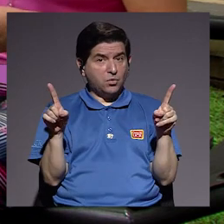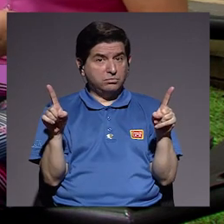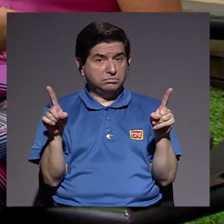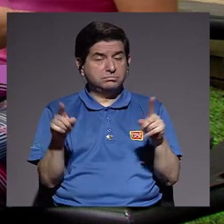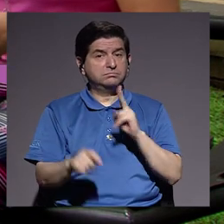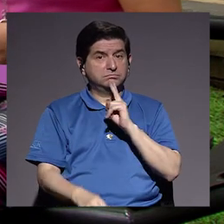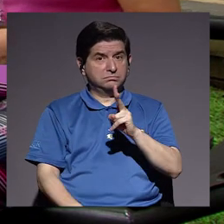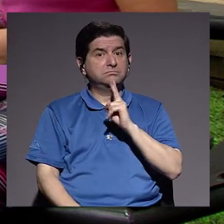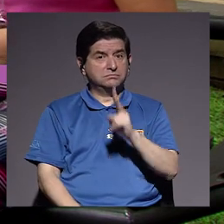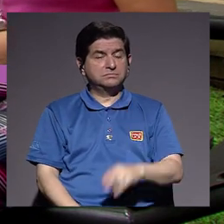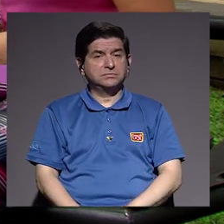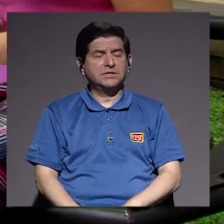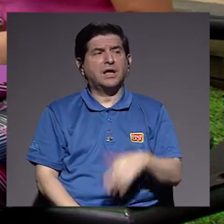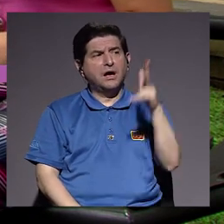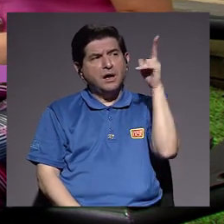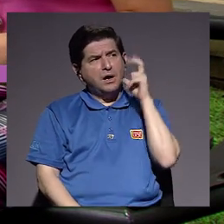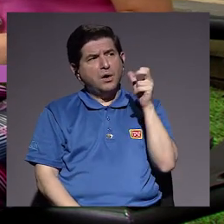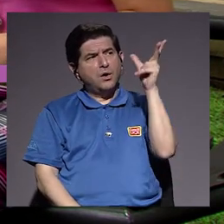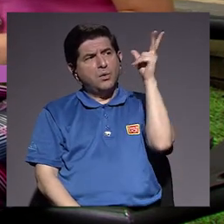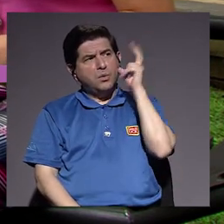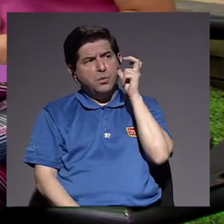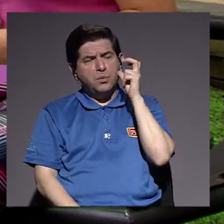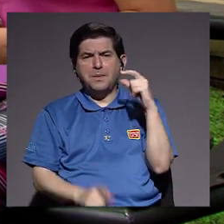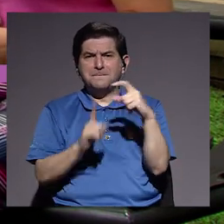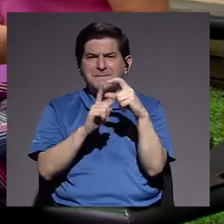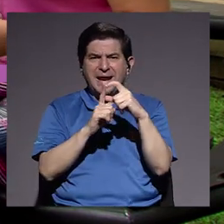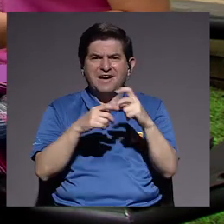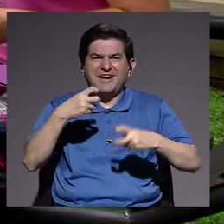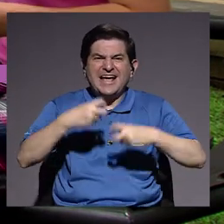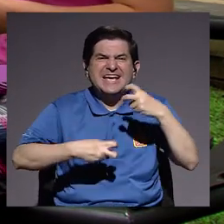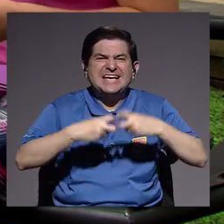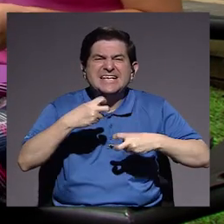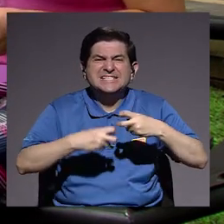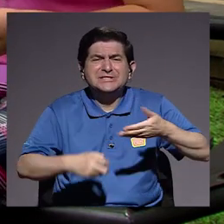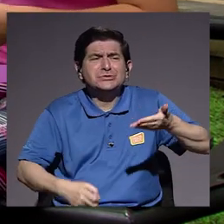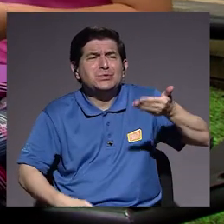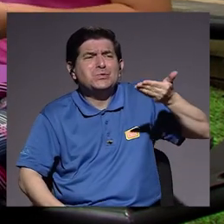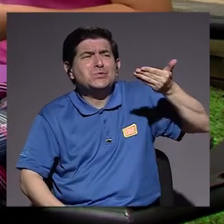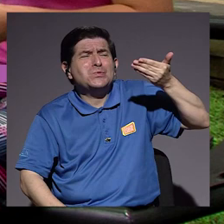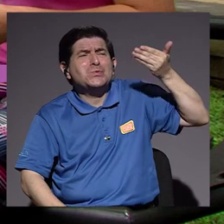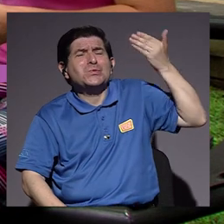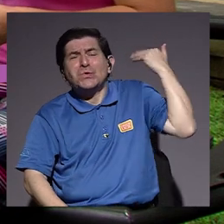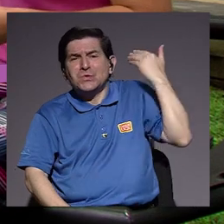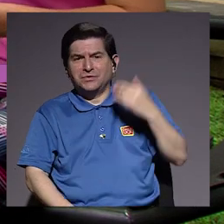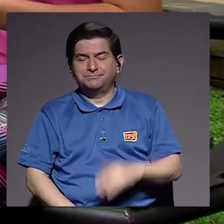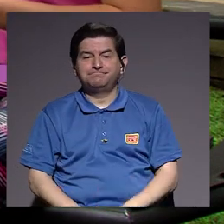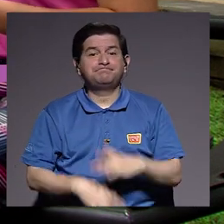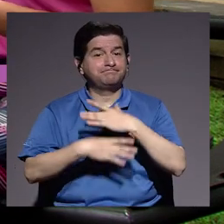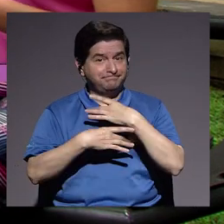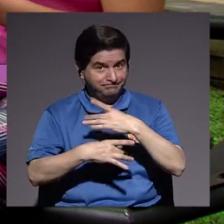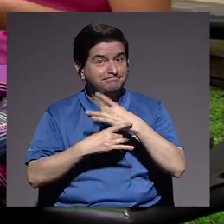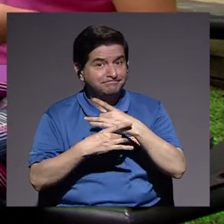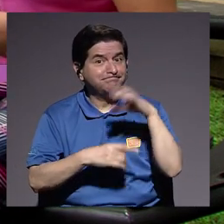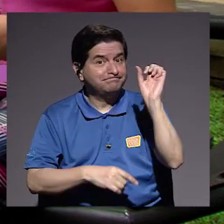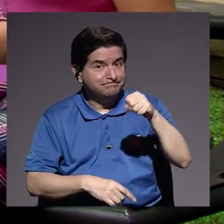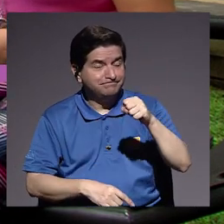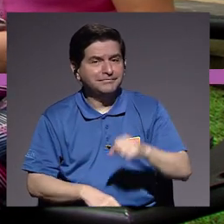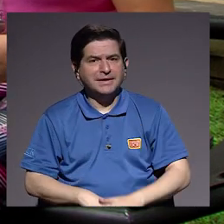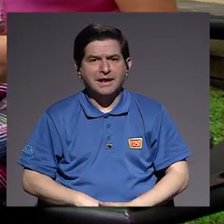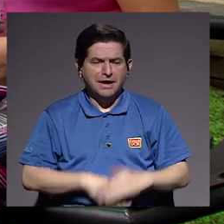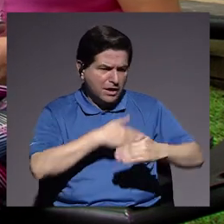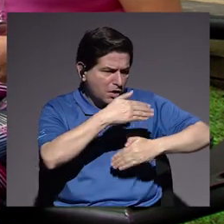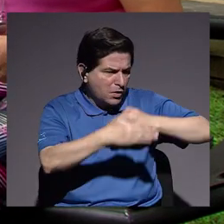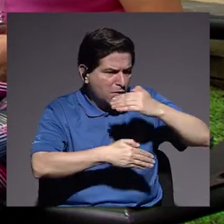desde hace un montón de tiempo. Y es muy interesante porque justamente las dinámicas de las sociedades neoliberales capitalistas justamente lo que hacen es caer en